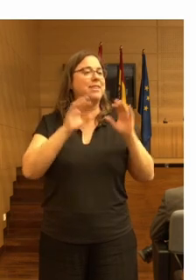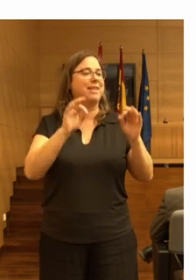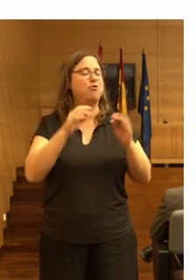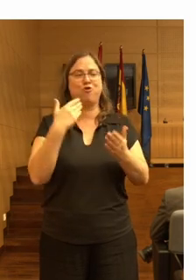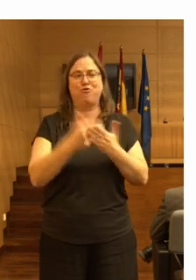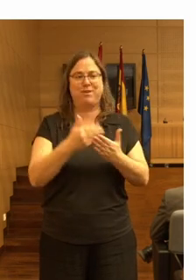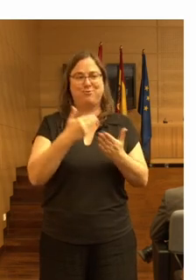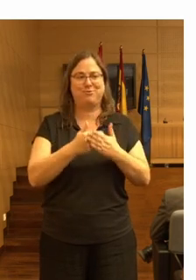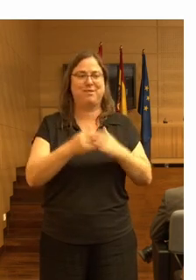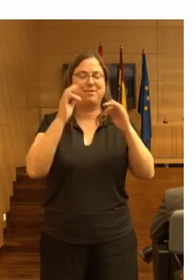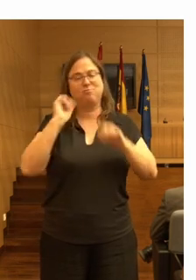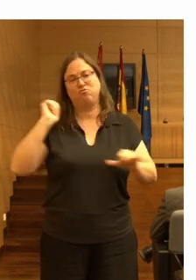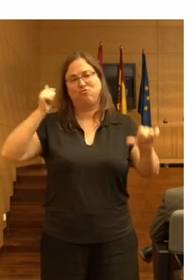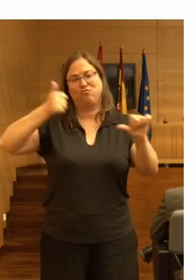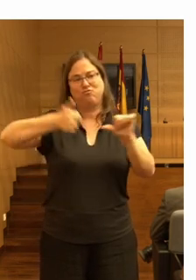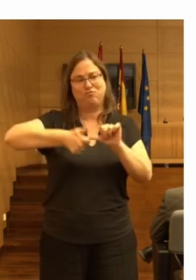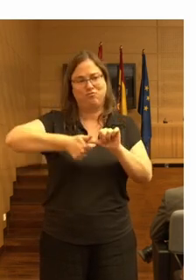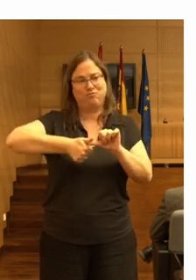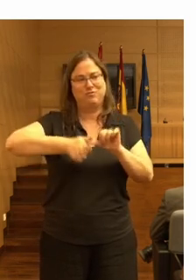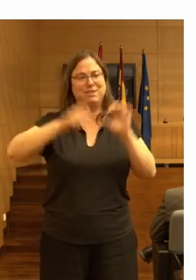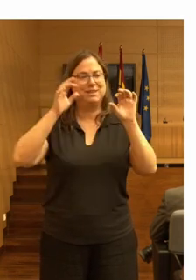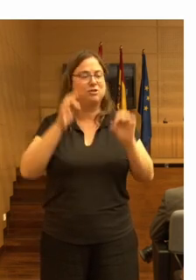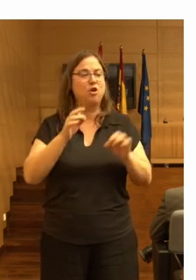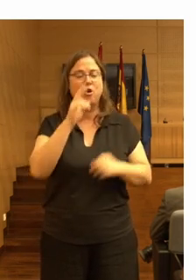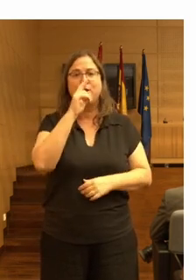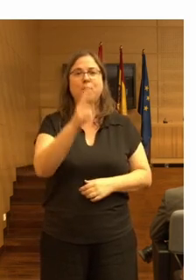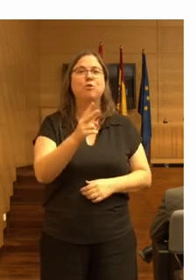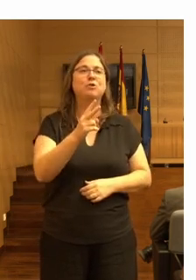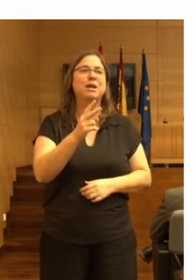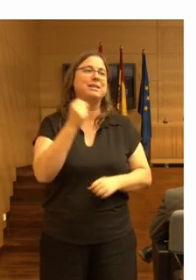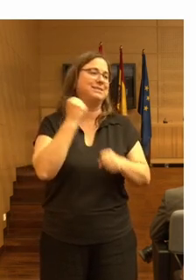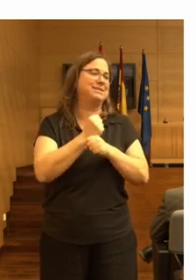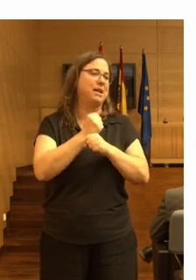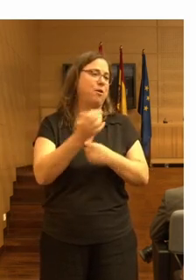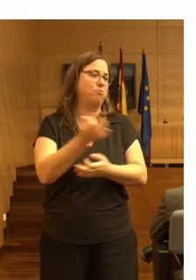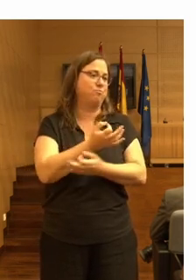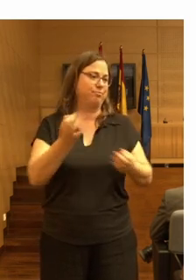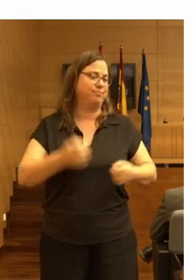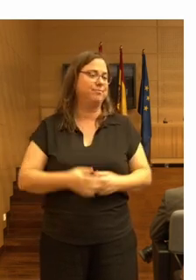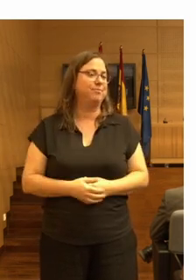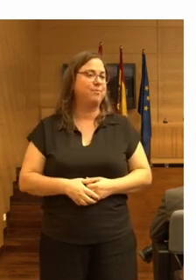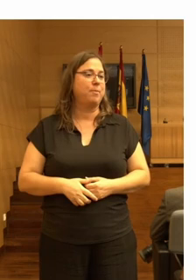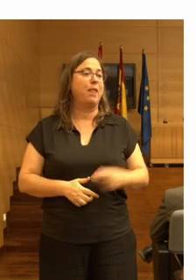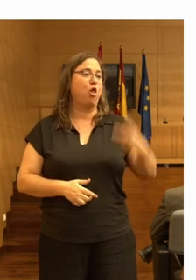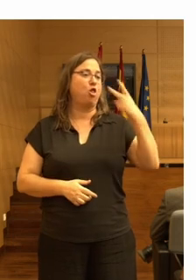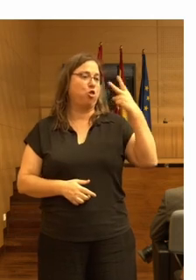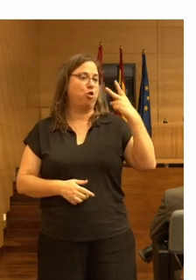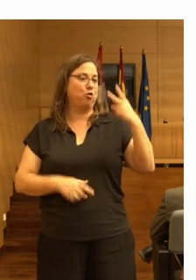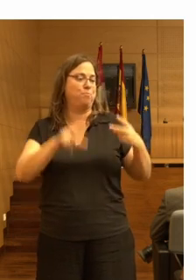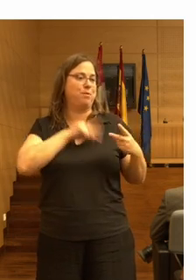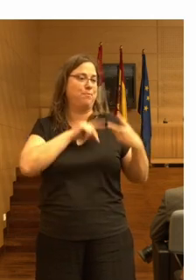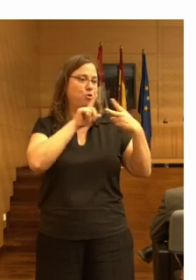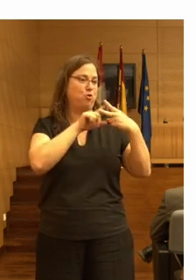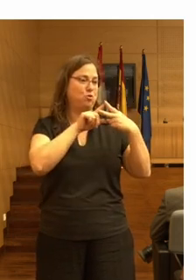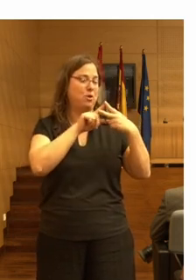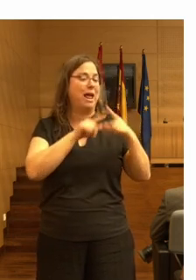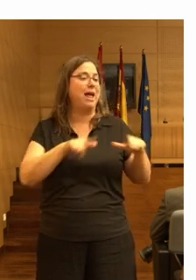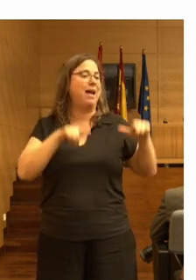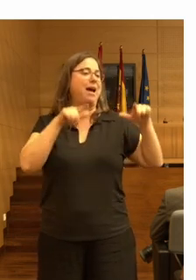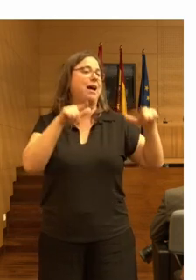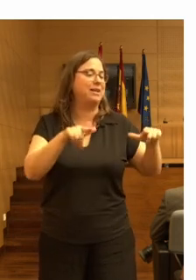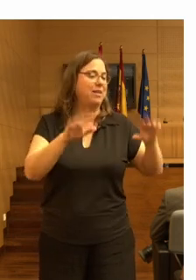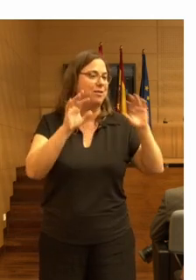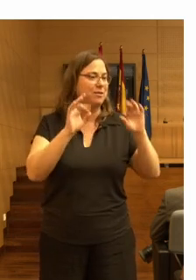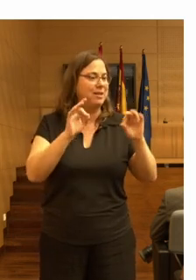han demostrado durante todos estos años, un trabajo ejemplar, ¿no? Hay dos categorías de premios, una acreditación